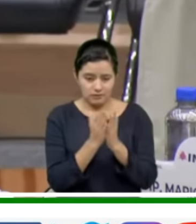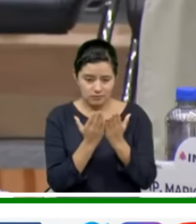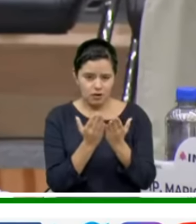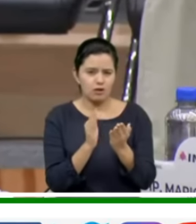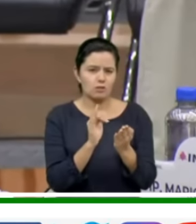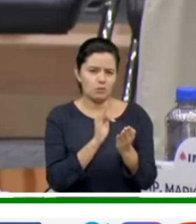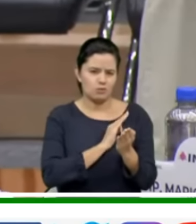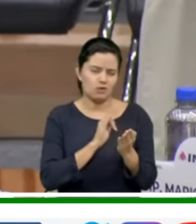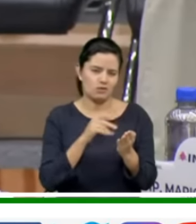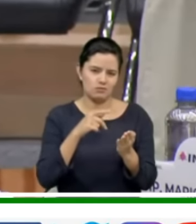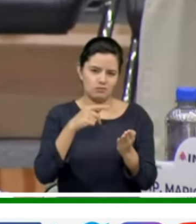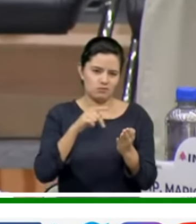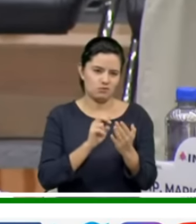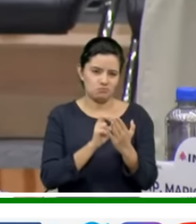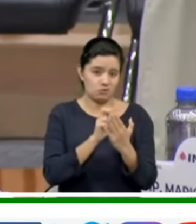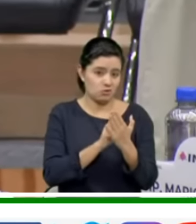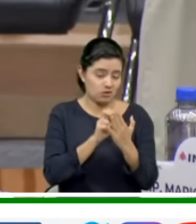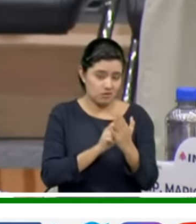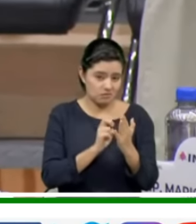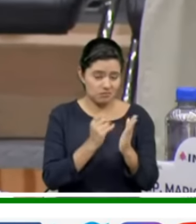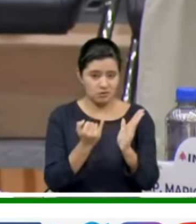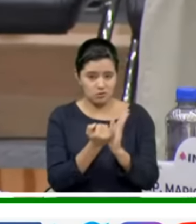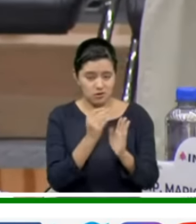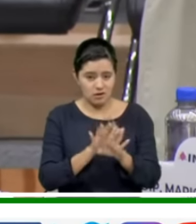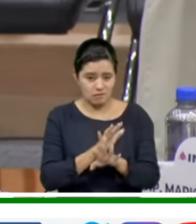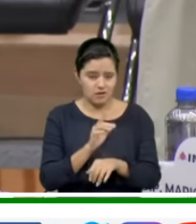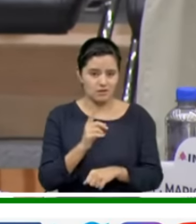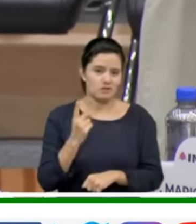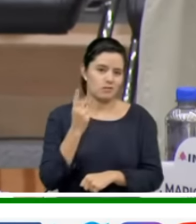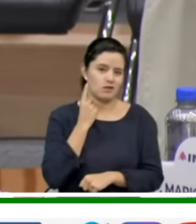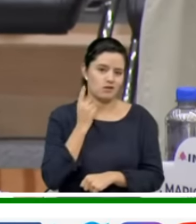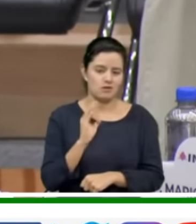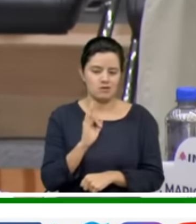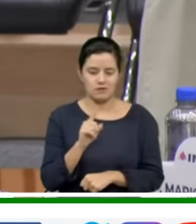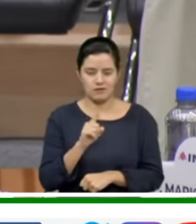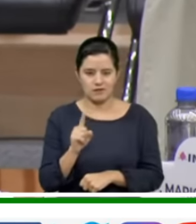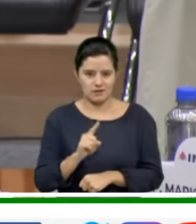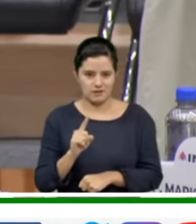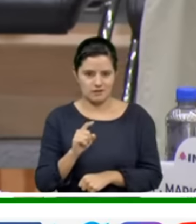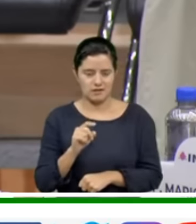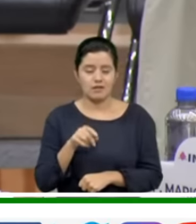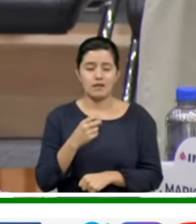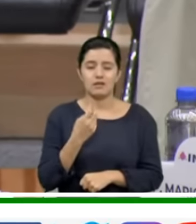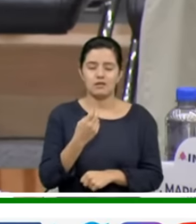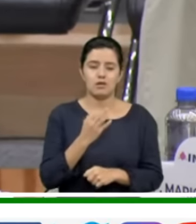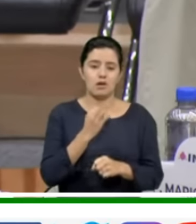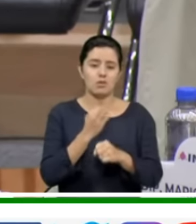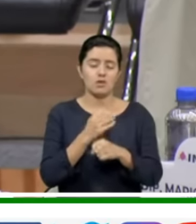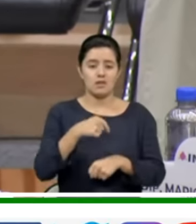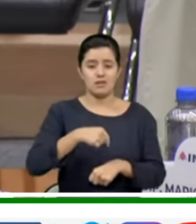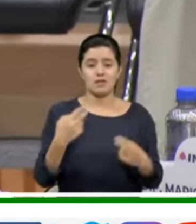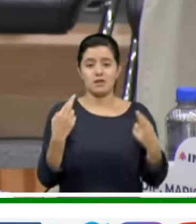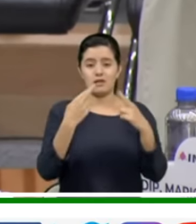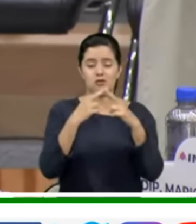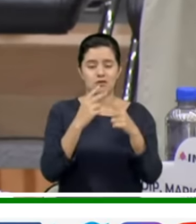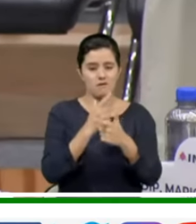rectificar también el diputado Fernández Noroña libertad religiosa en este país separación